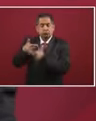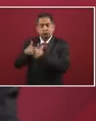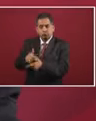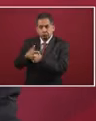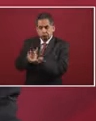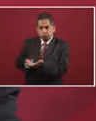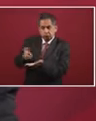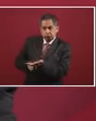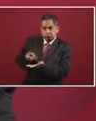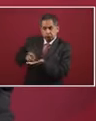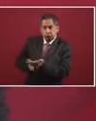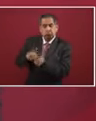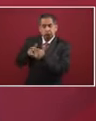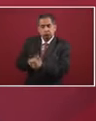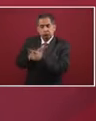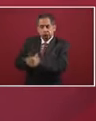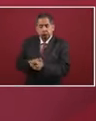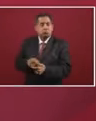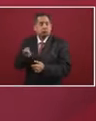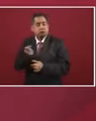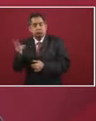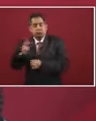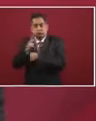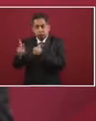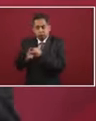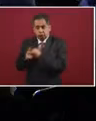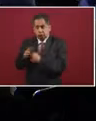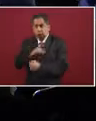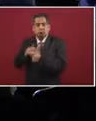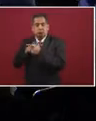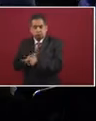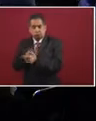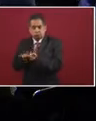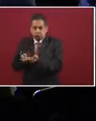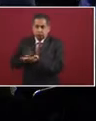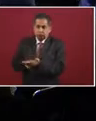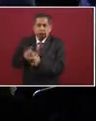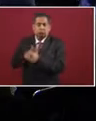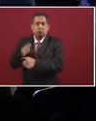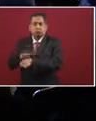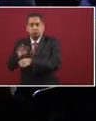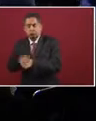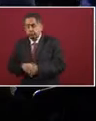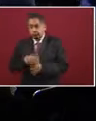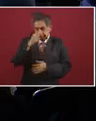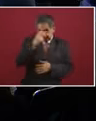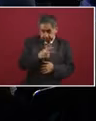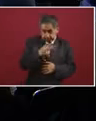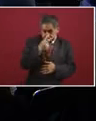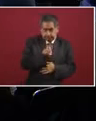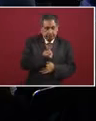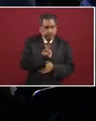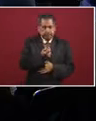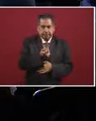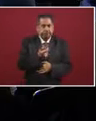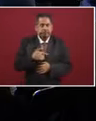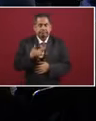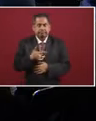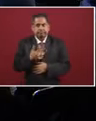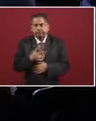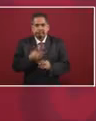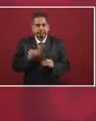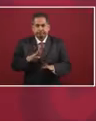Cada país determina su proceso de reelección. México es, en ese sentido, uno de los pocos países en América